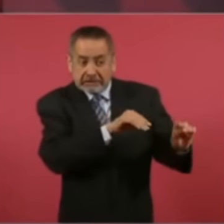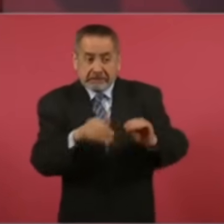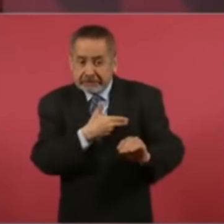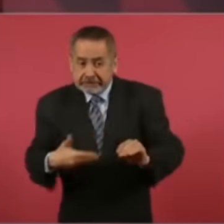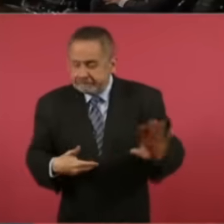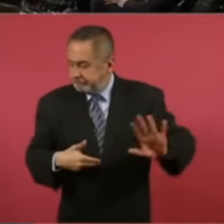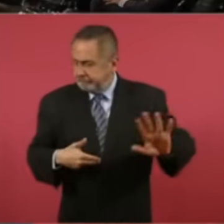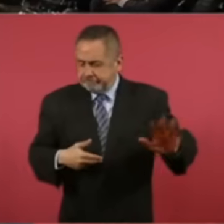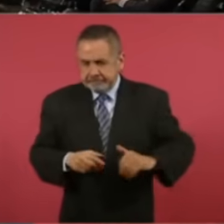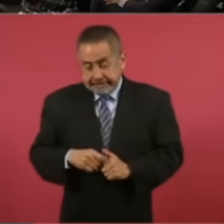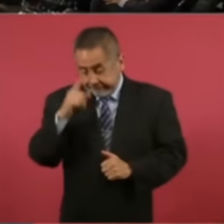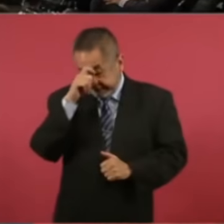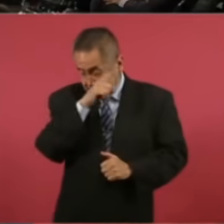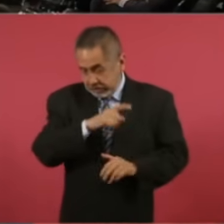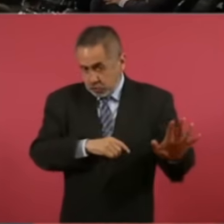Sería muy difícil